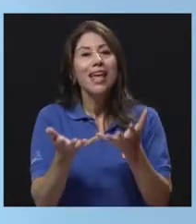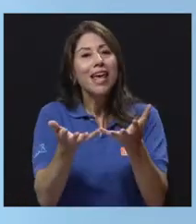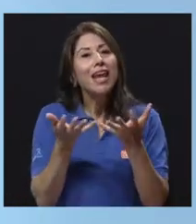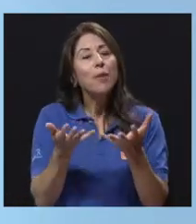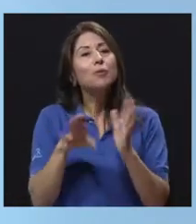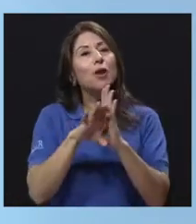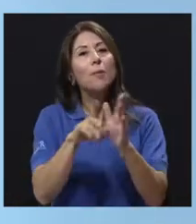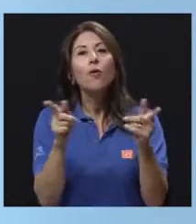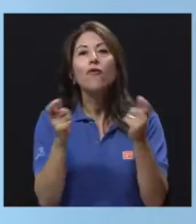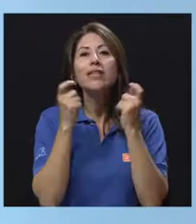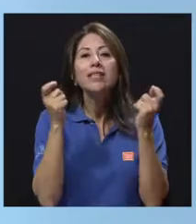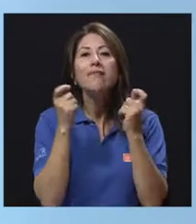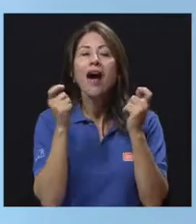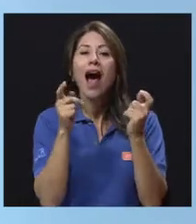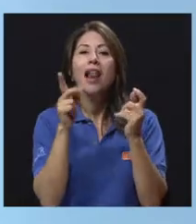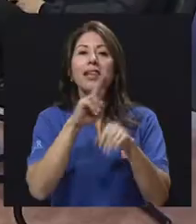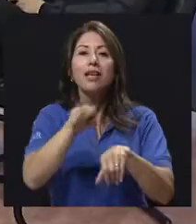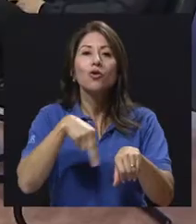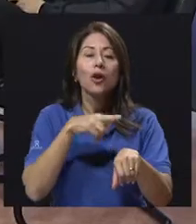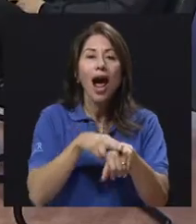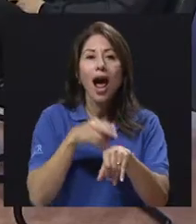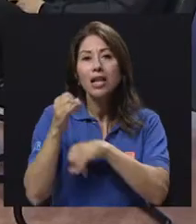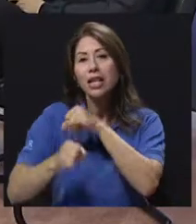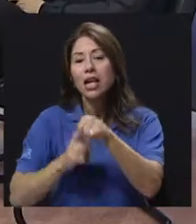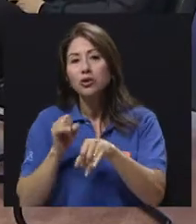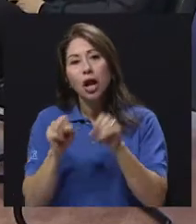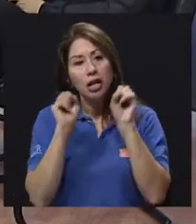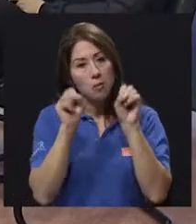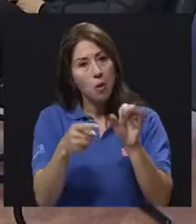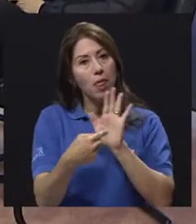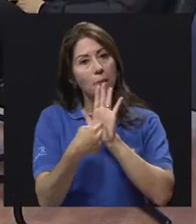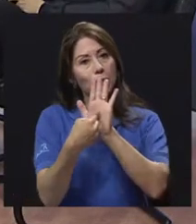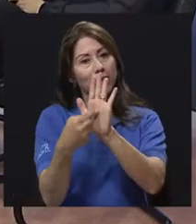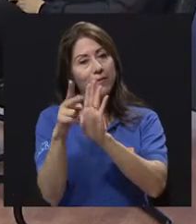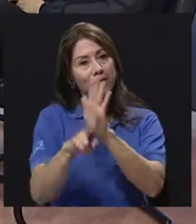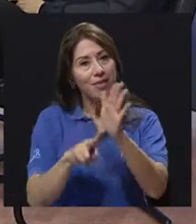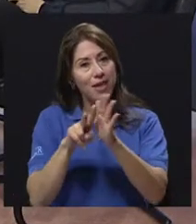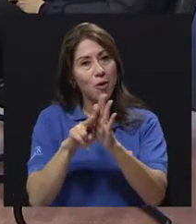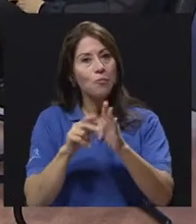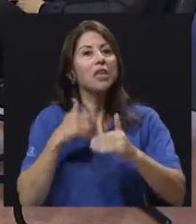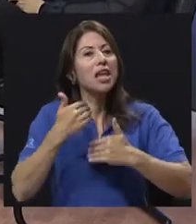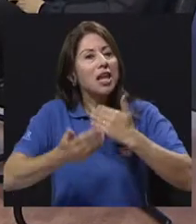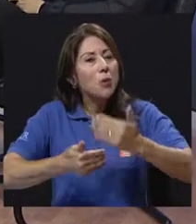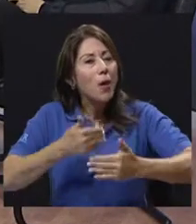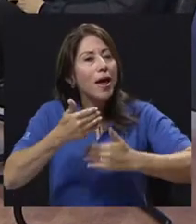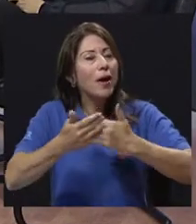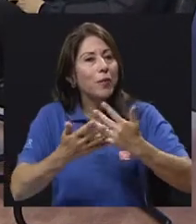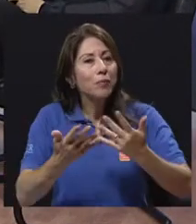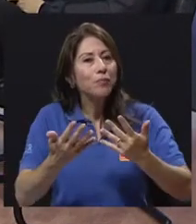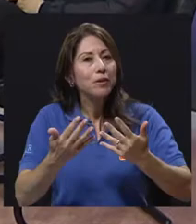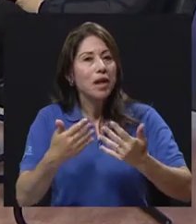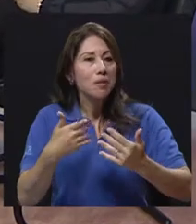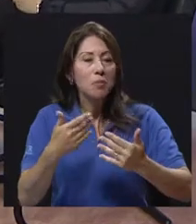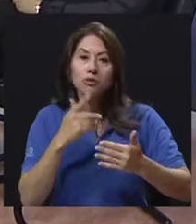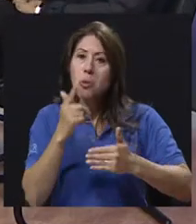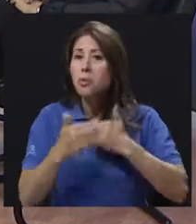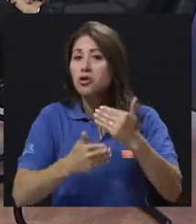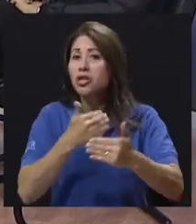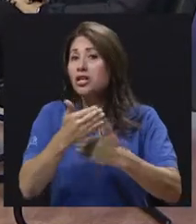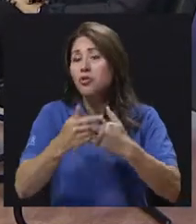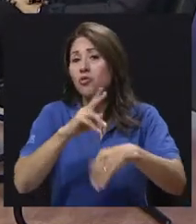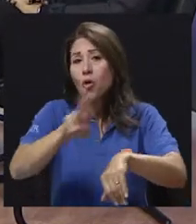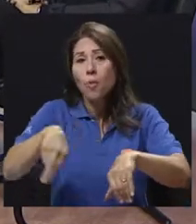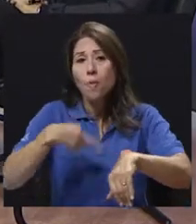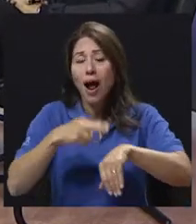en festivales, ¿verdad?, nacionales y afuera, y luego irlo colocando, ¿verdad?, un proceso normal de distribución,